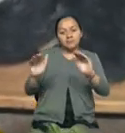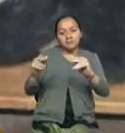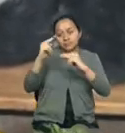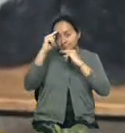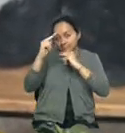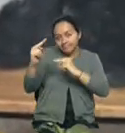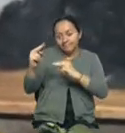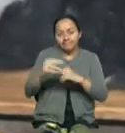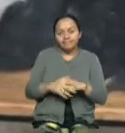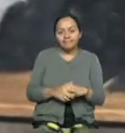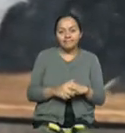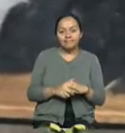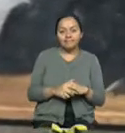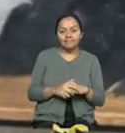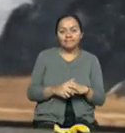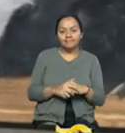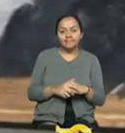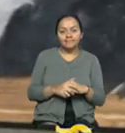honor.